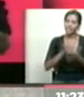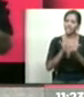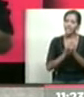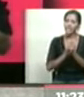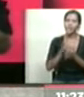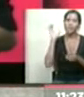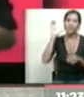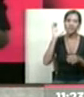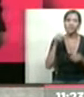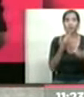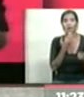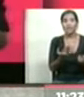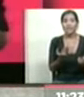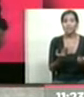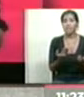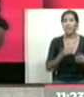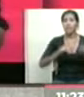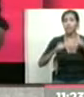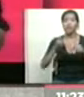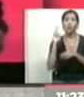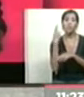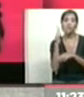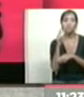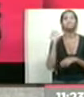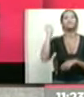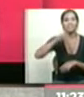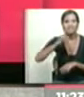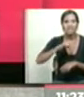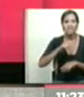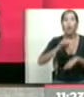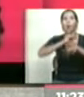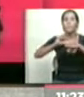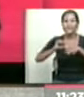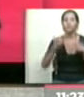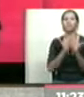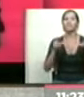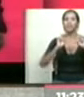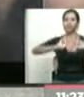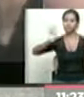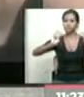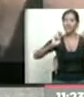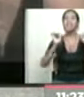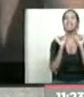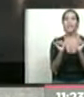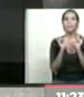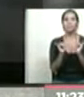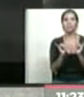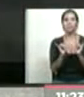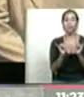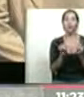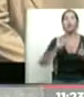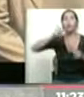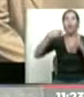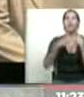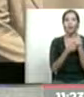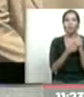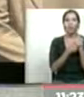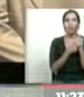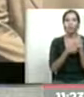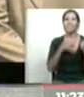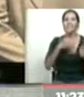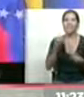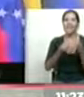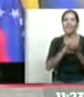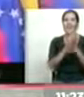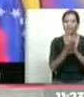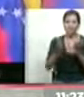el manto de Álvaro Uribe Vélez? Pues sí, Operación Libertad, la misma con la que Juan Guaidó intenta acabar